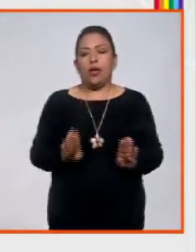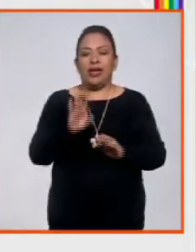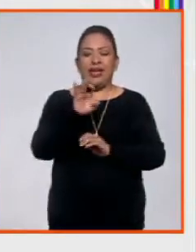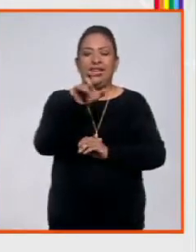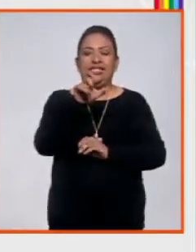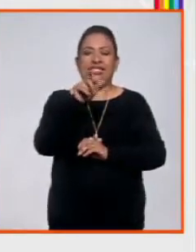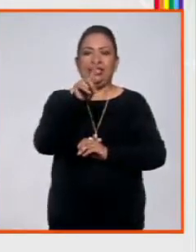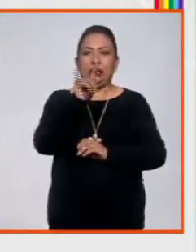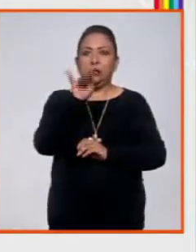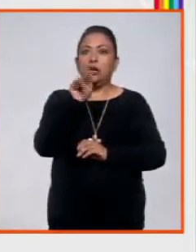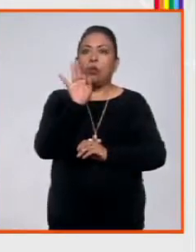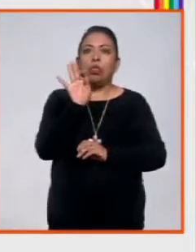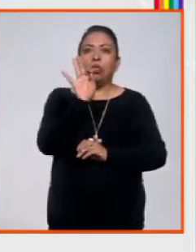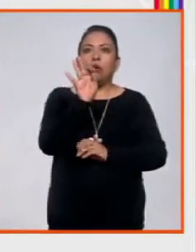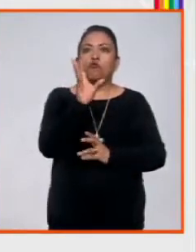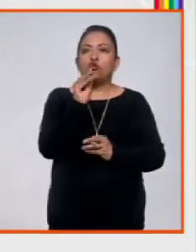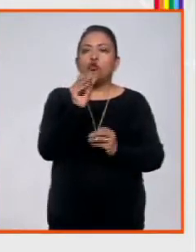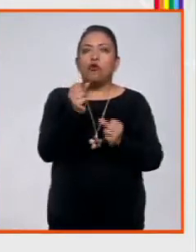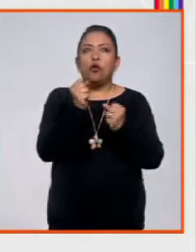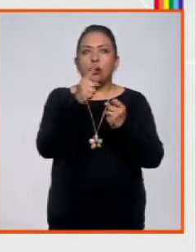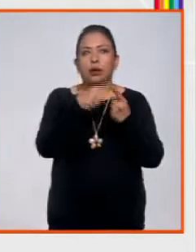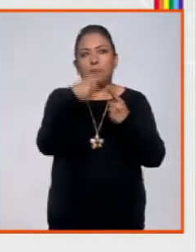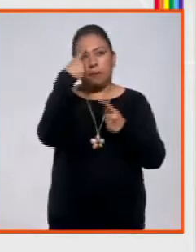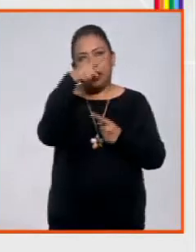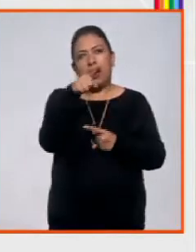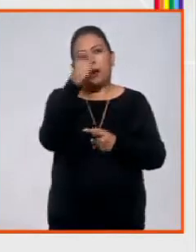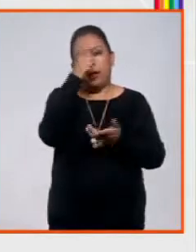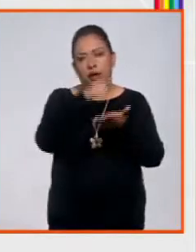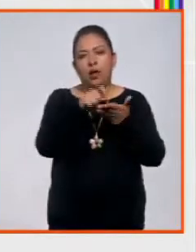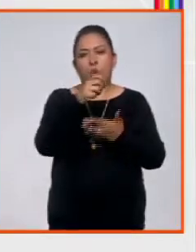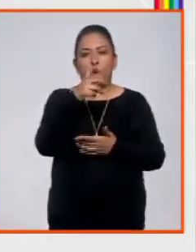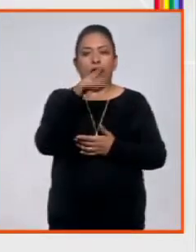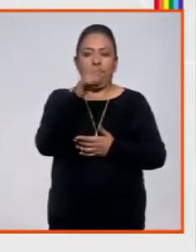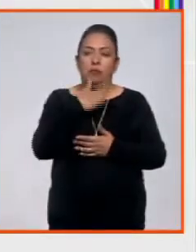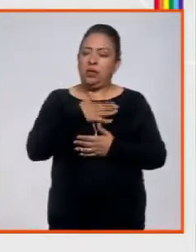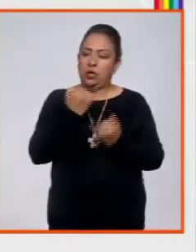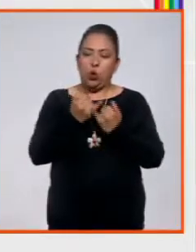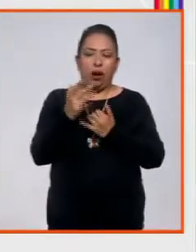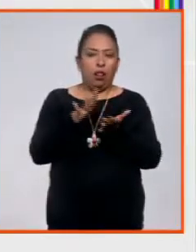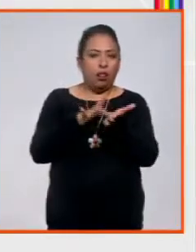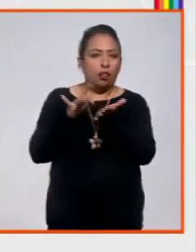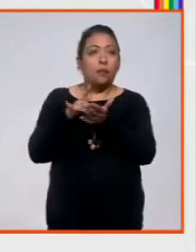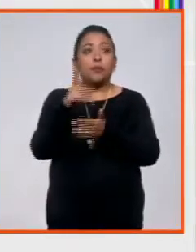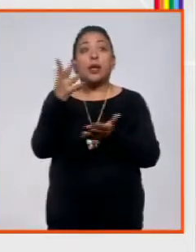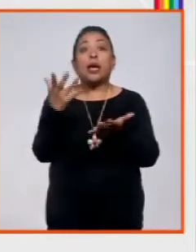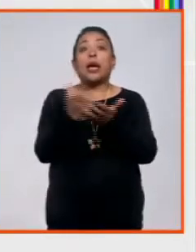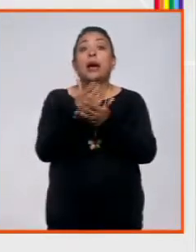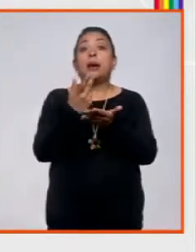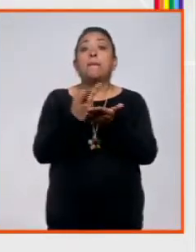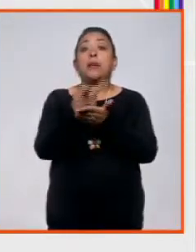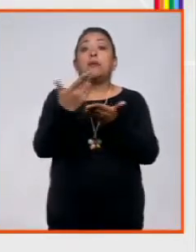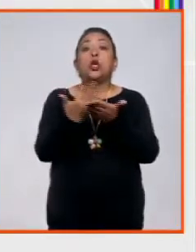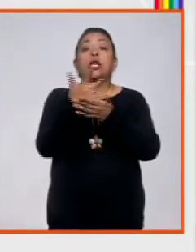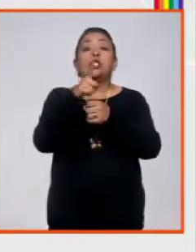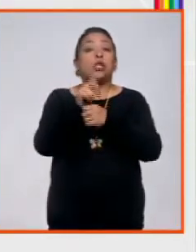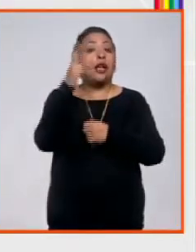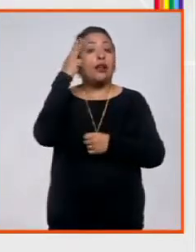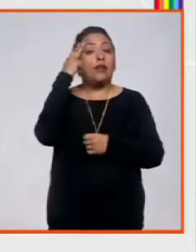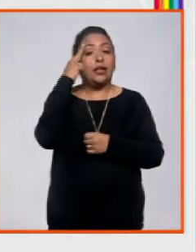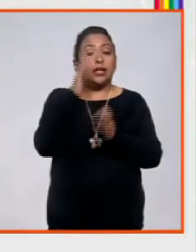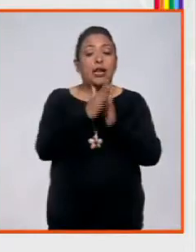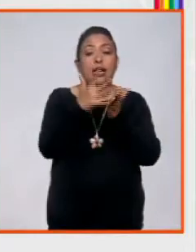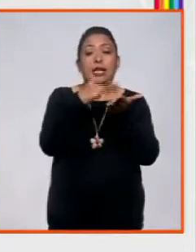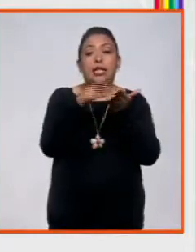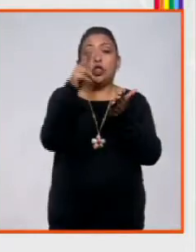fuerte para para alfredo y bueno para mí también la obra fue ganadora del premio nacional de bellas artes de